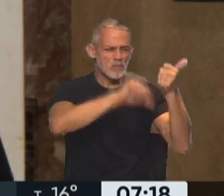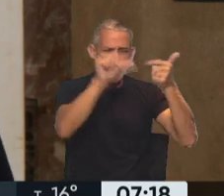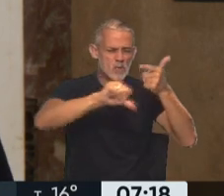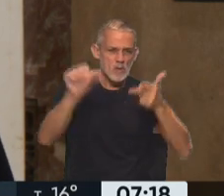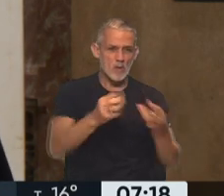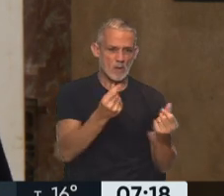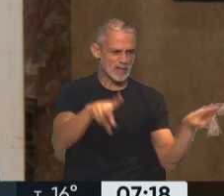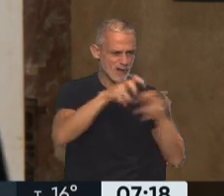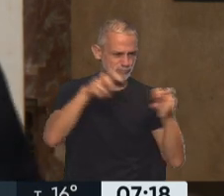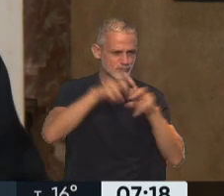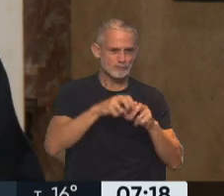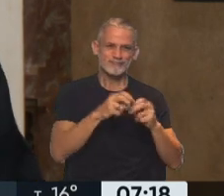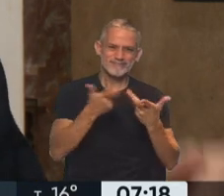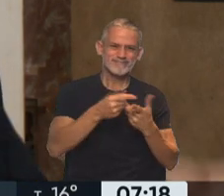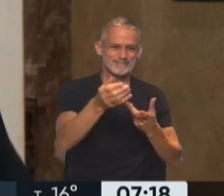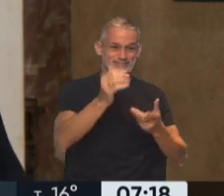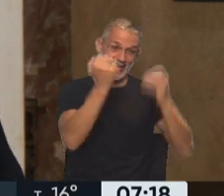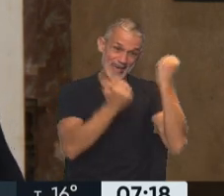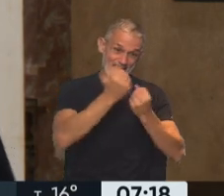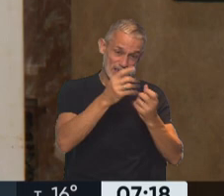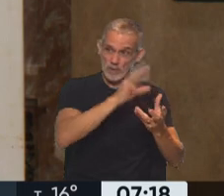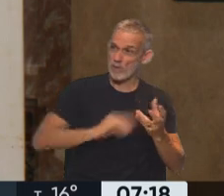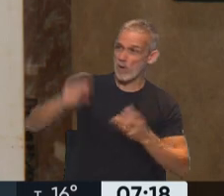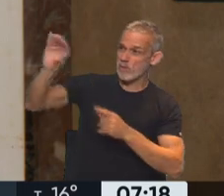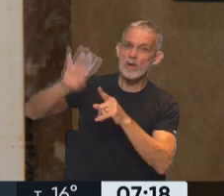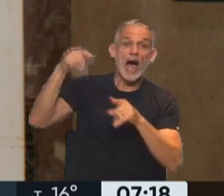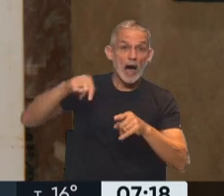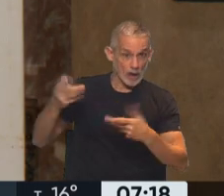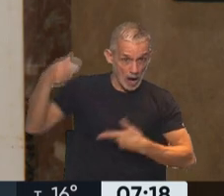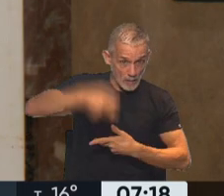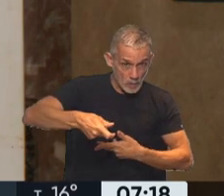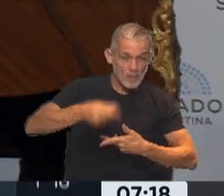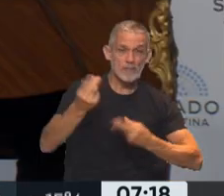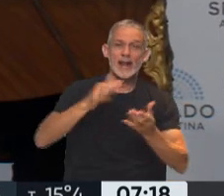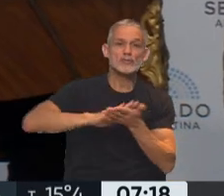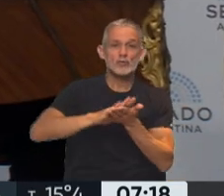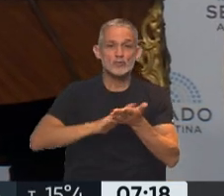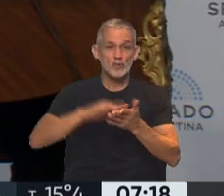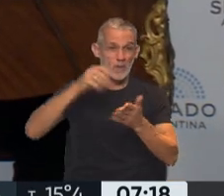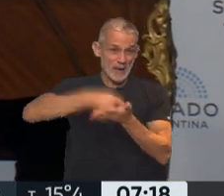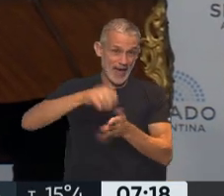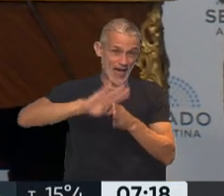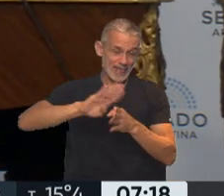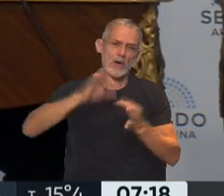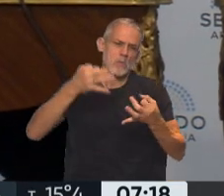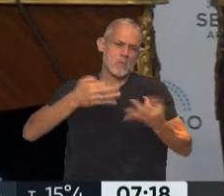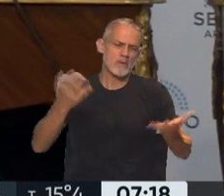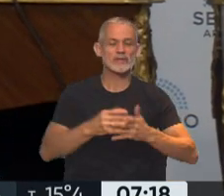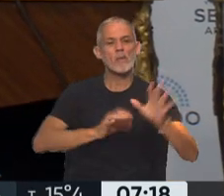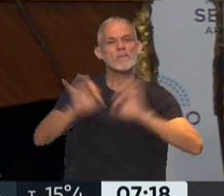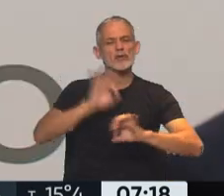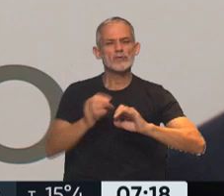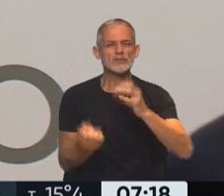derrumbaban la actividad económica aporten en la solución al problema de parece absolutamente este razonable es el proyecto por el cual se crea un fondo